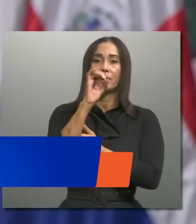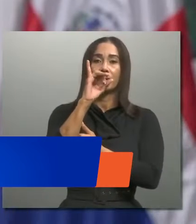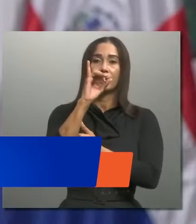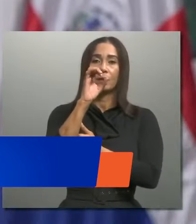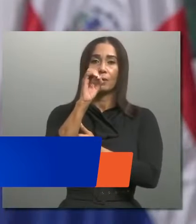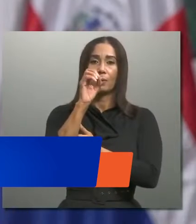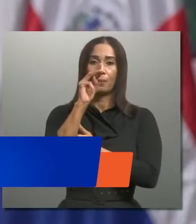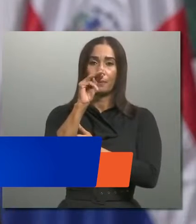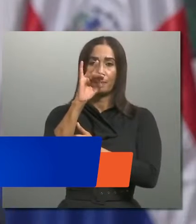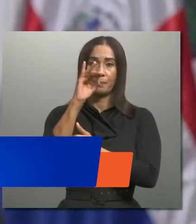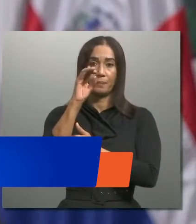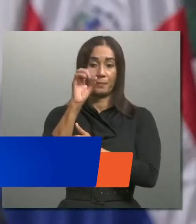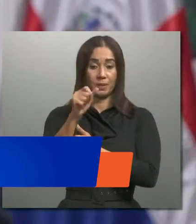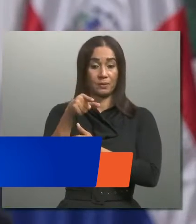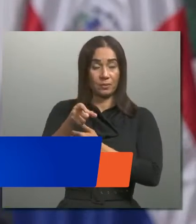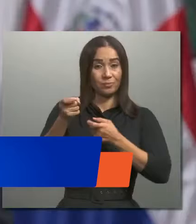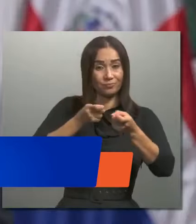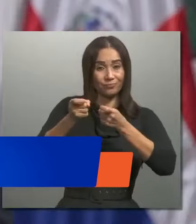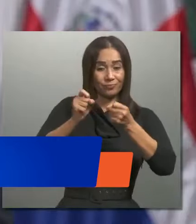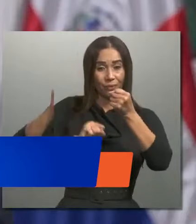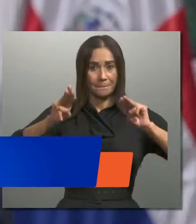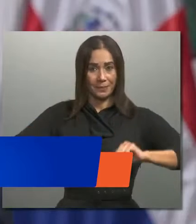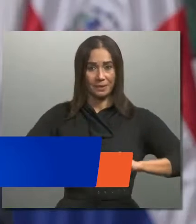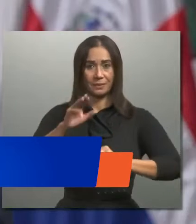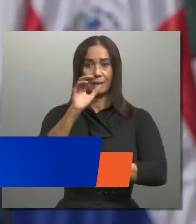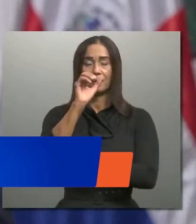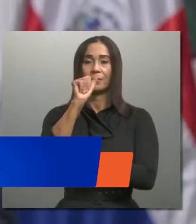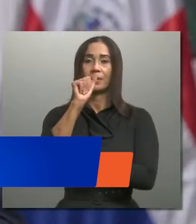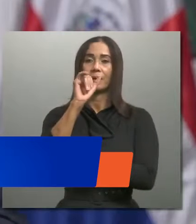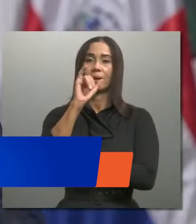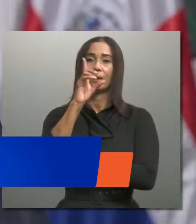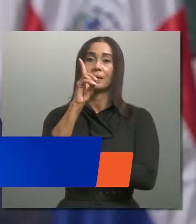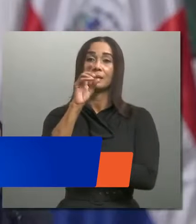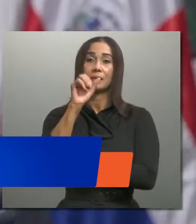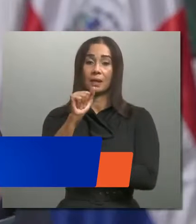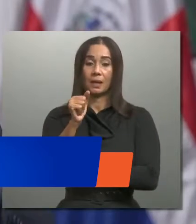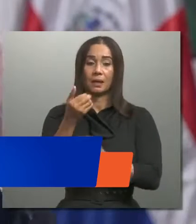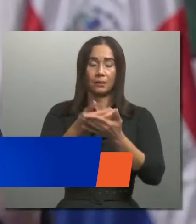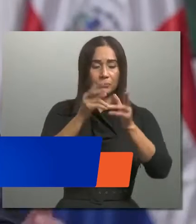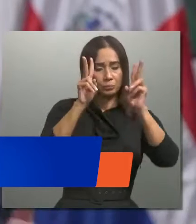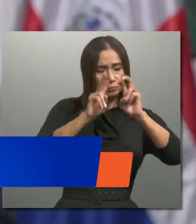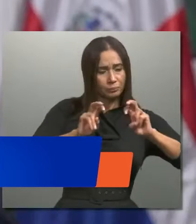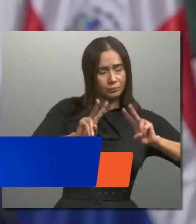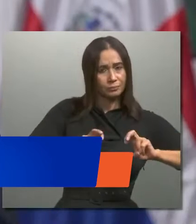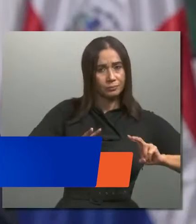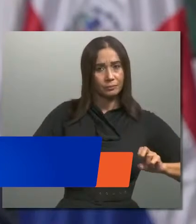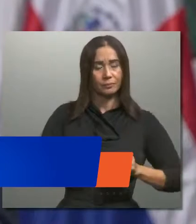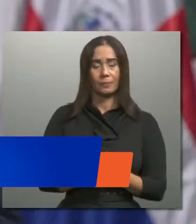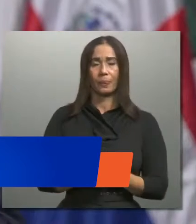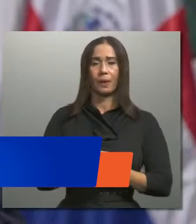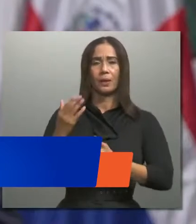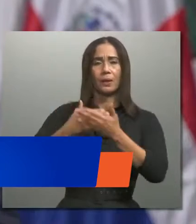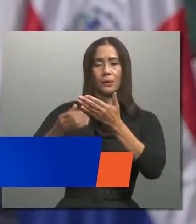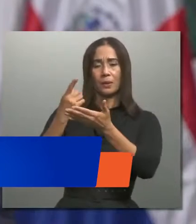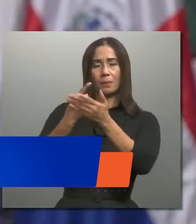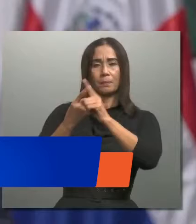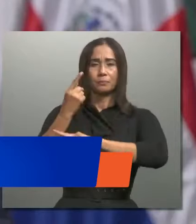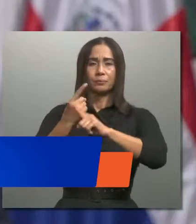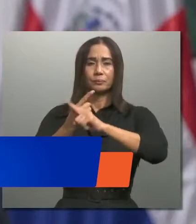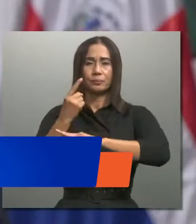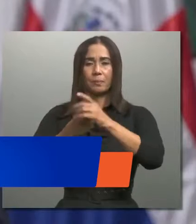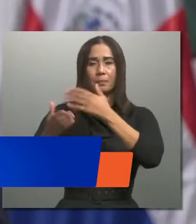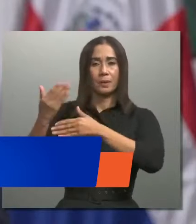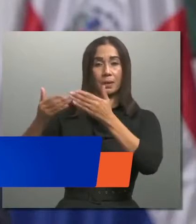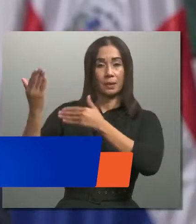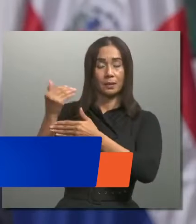manera transparente y eficiente. Deben saber que después de meses de licitación y estudios, el pasado martes 25